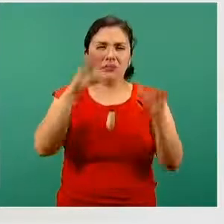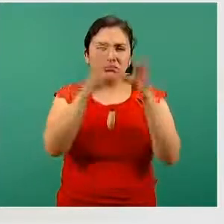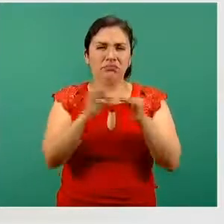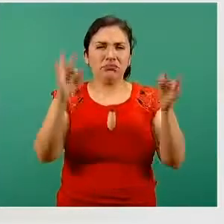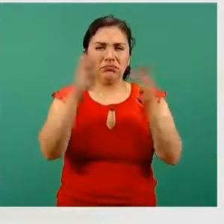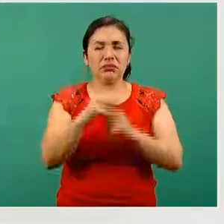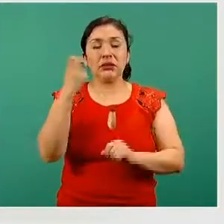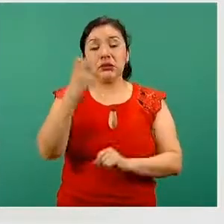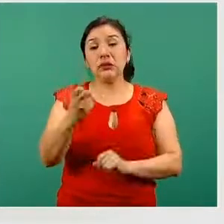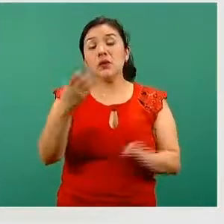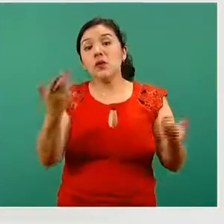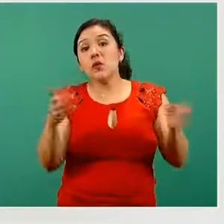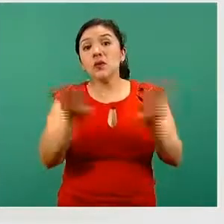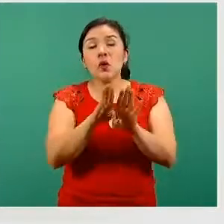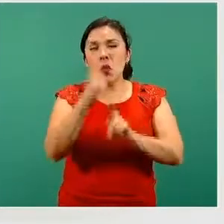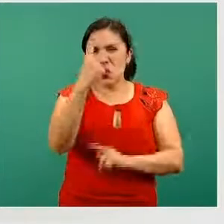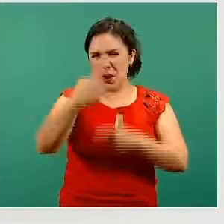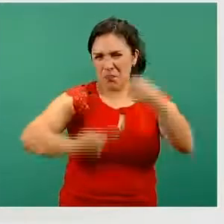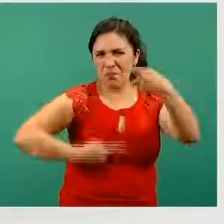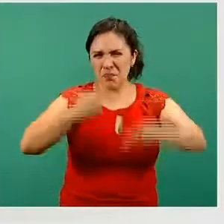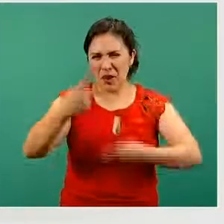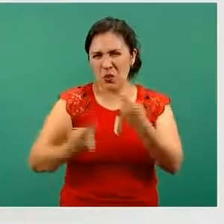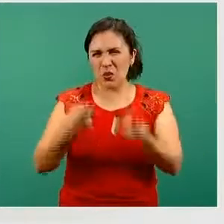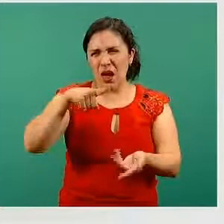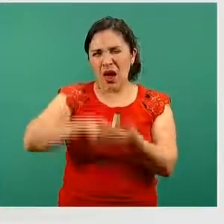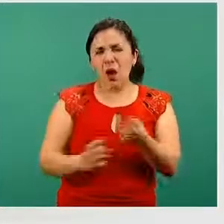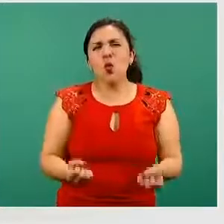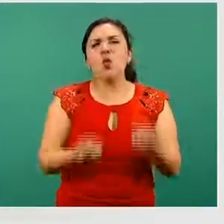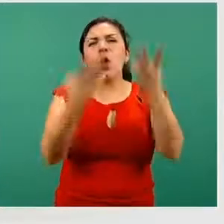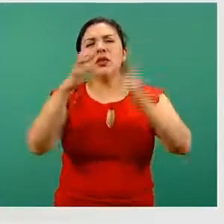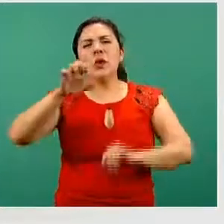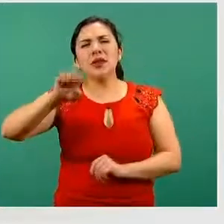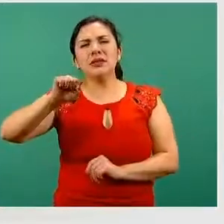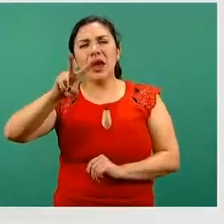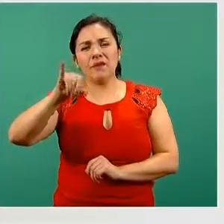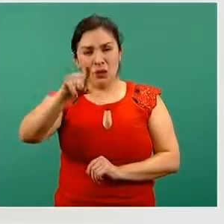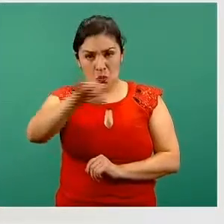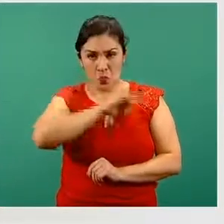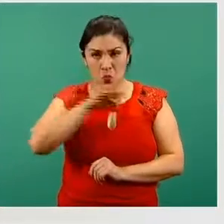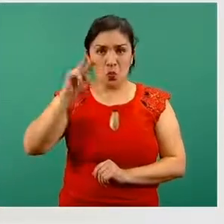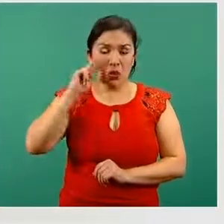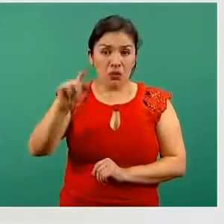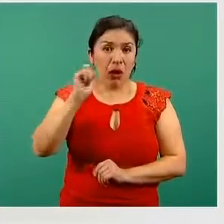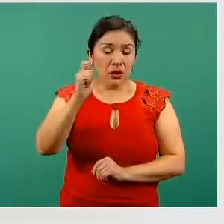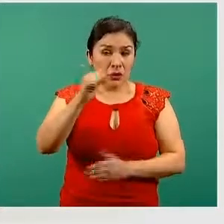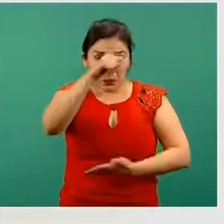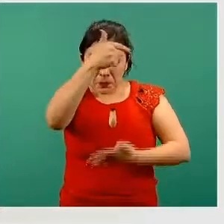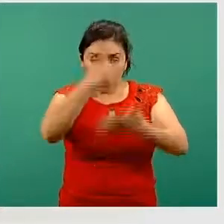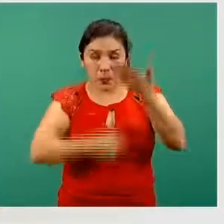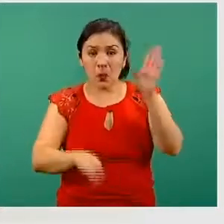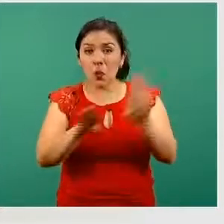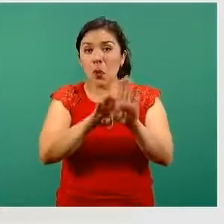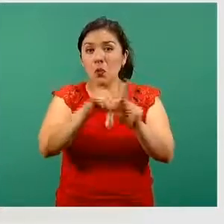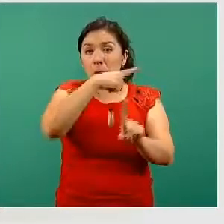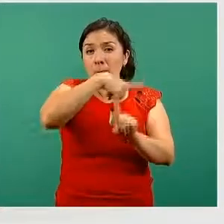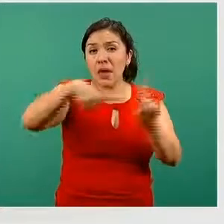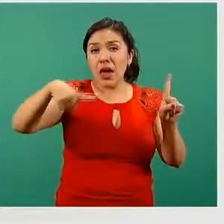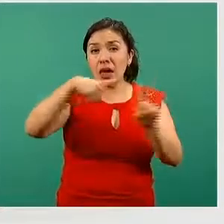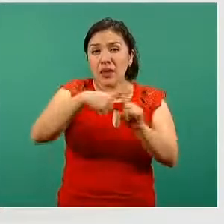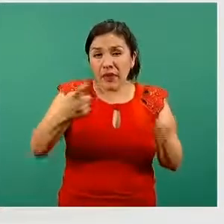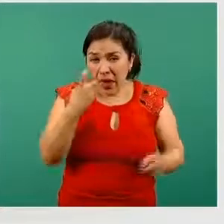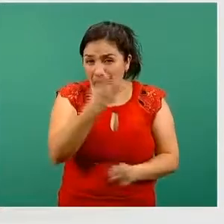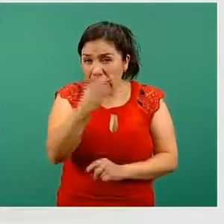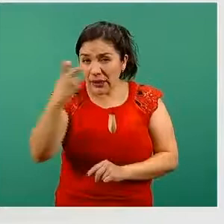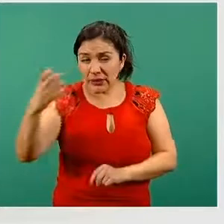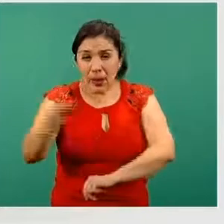a expensa de una pregunta que nos hacían por el número de SAVIs, pueden ustedes notar que prácticamente la mitad de la totalidad de